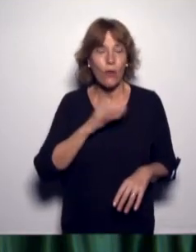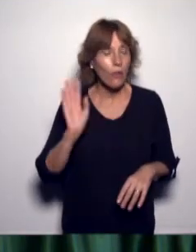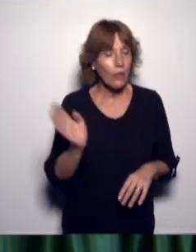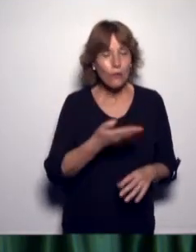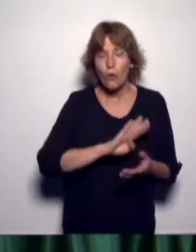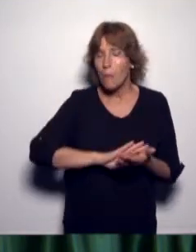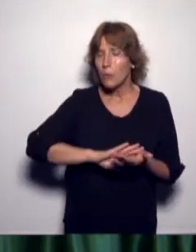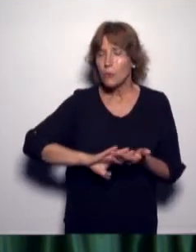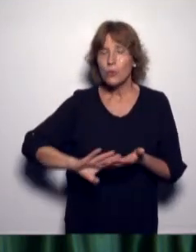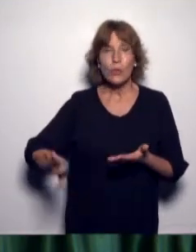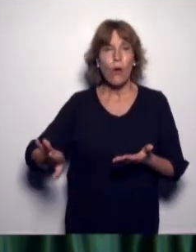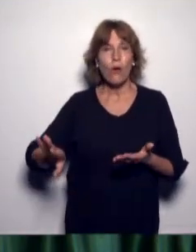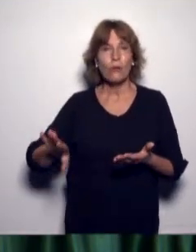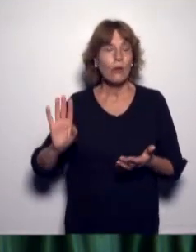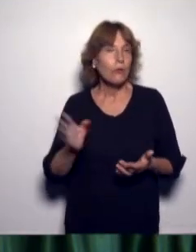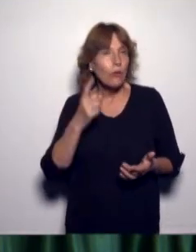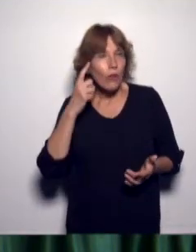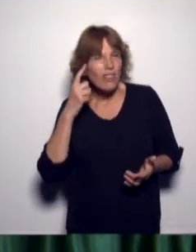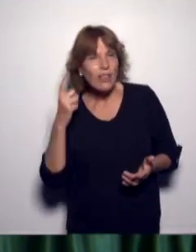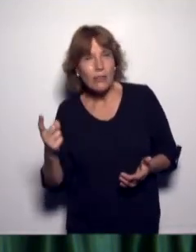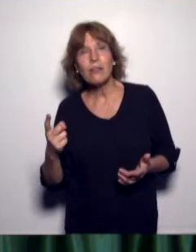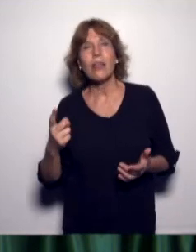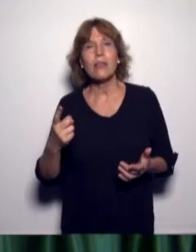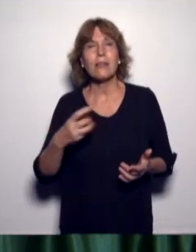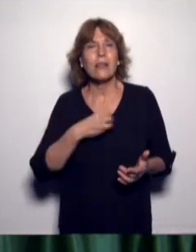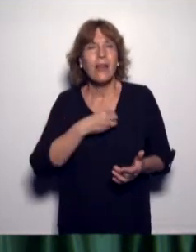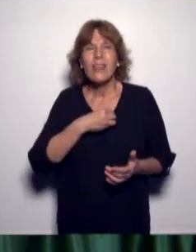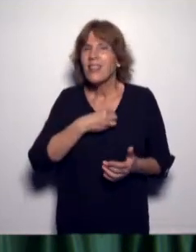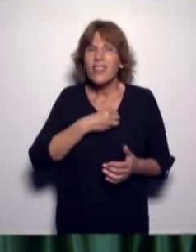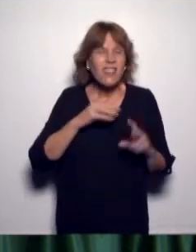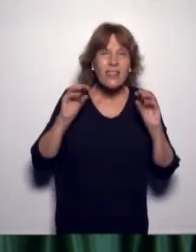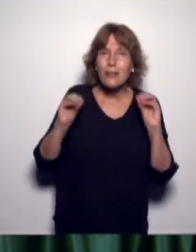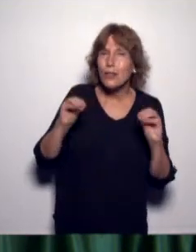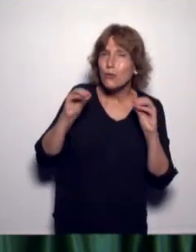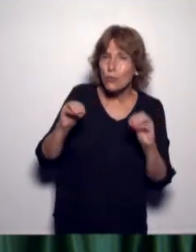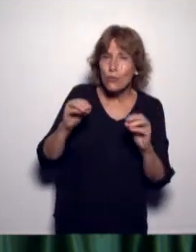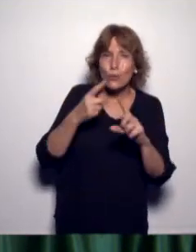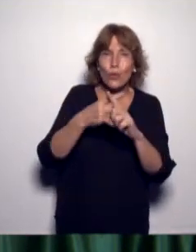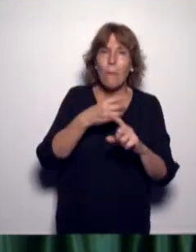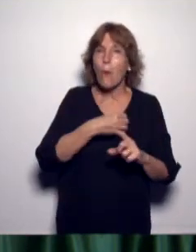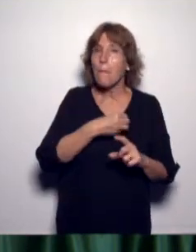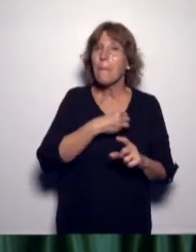exclusión, la de la tristeza, la de el sentirse manchado por el pecado, ¿no?